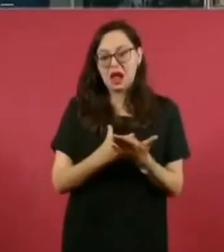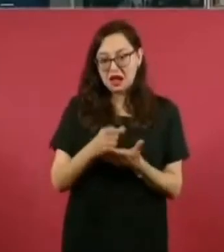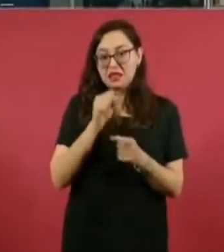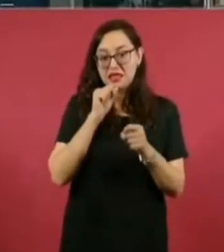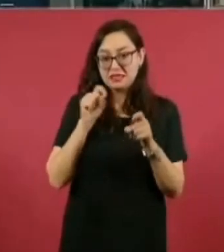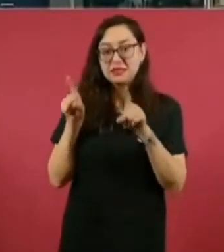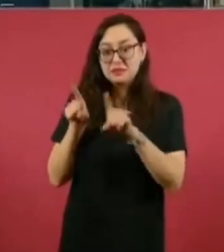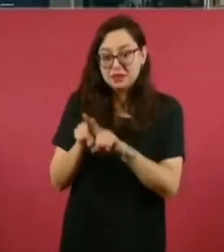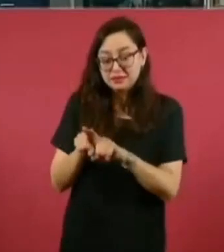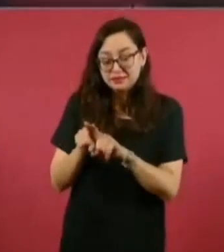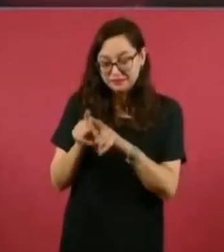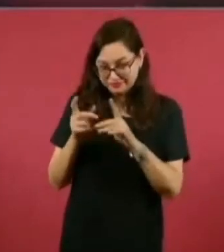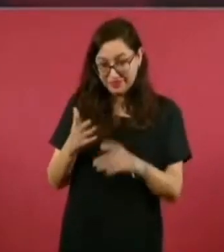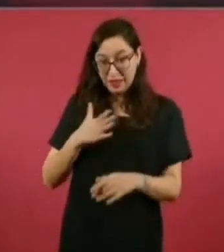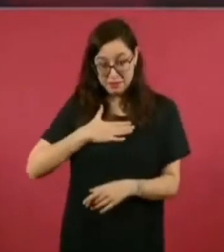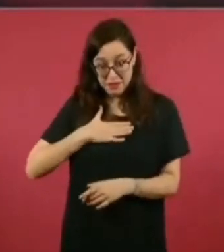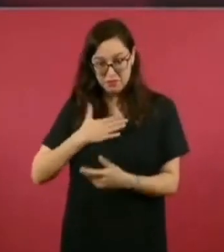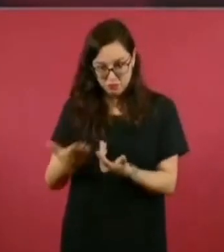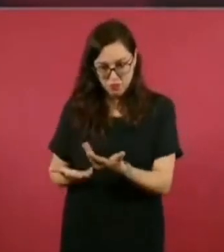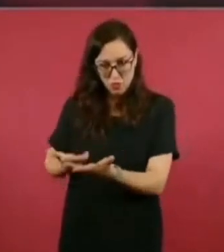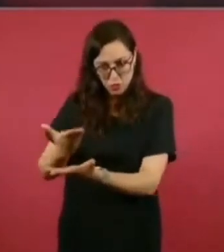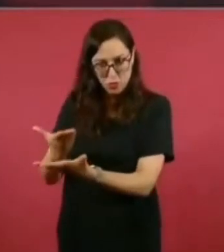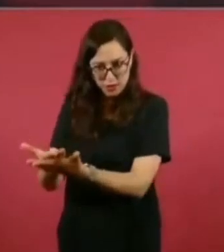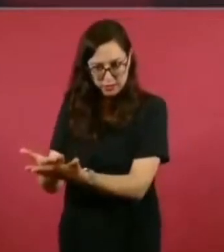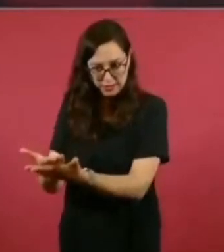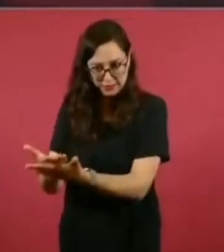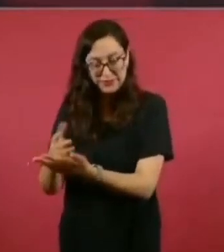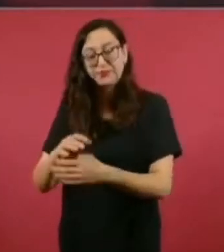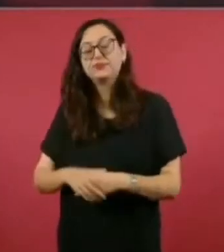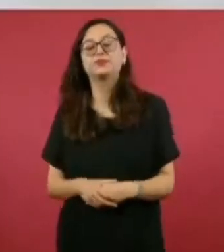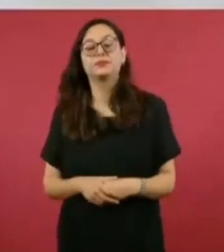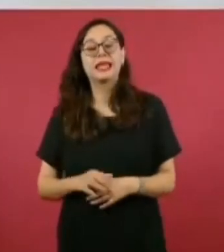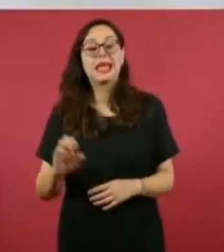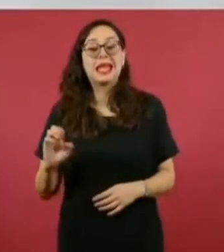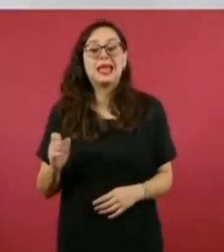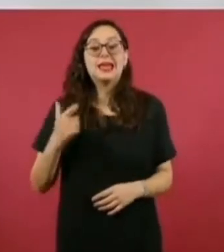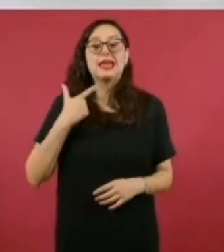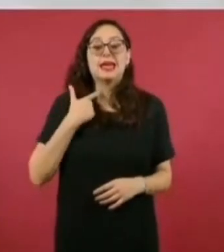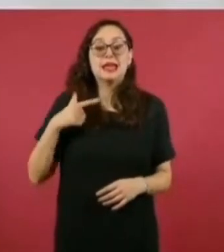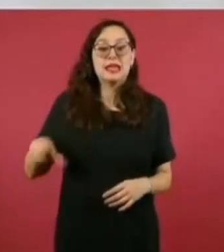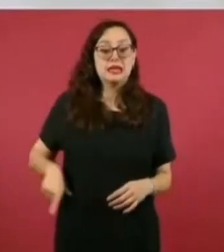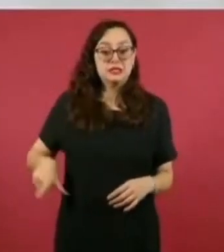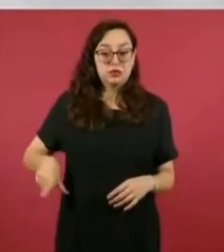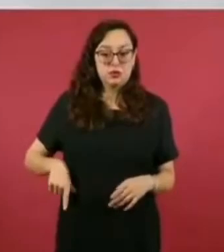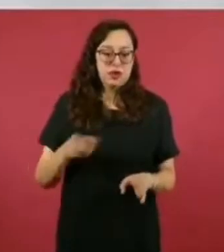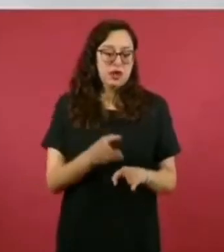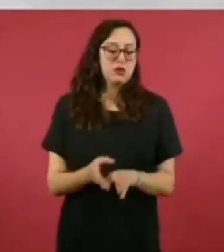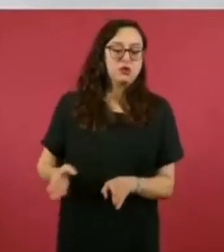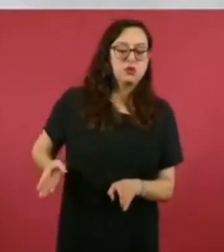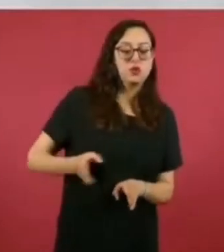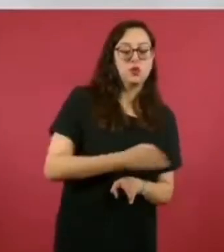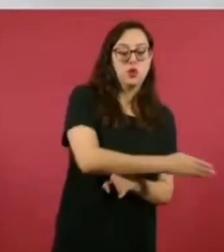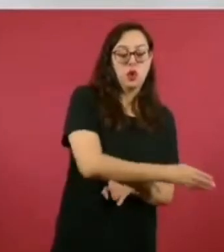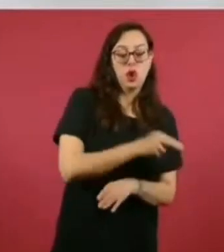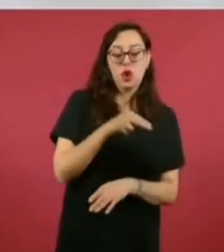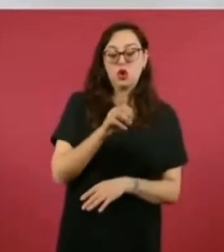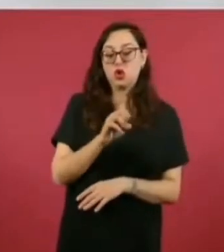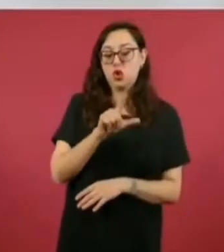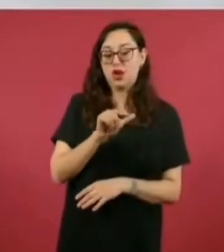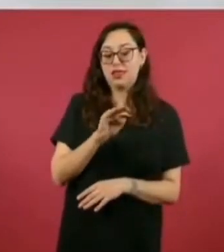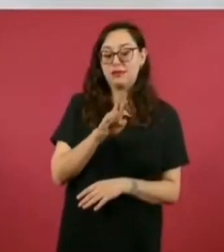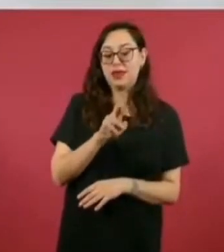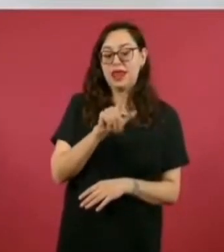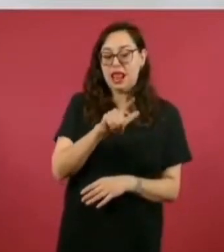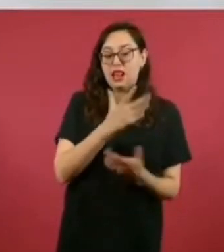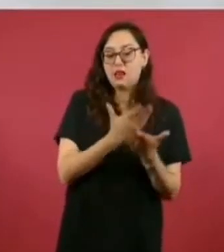modelo neoliberal que impusieron y que siguen aplicando en otros